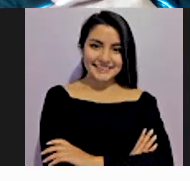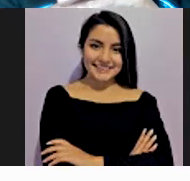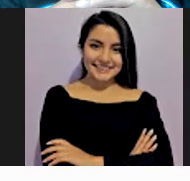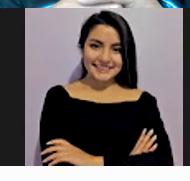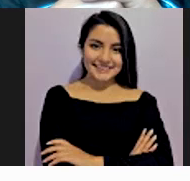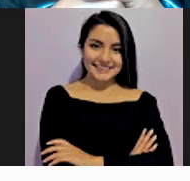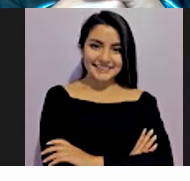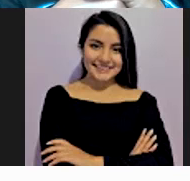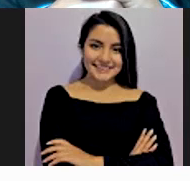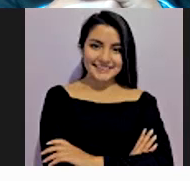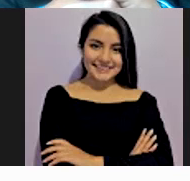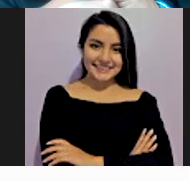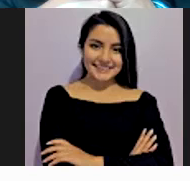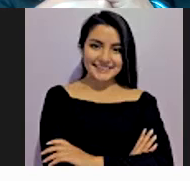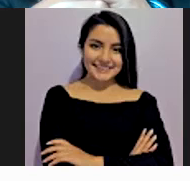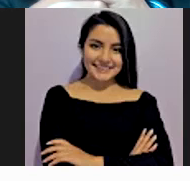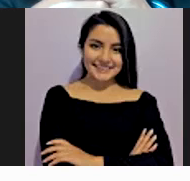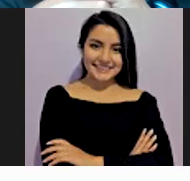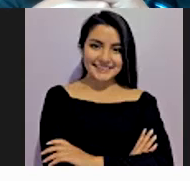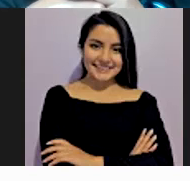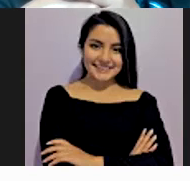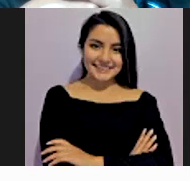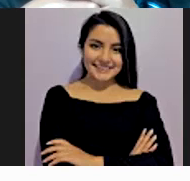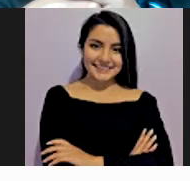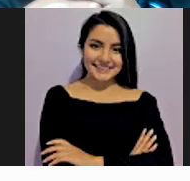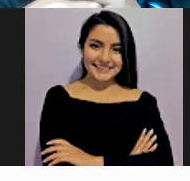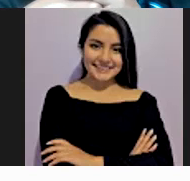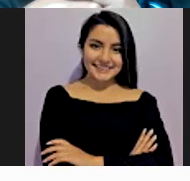específico del material, dos cosas. ¿Por qué no podría ser esa?